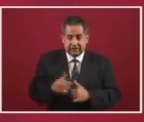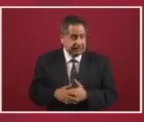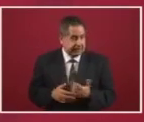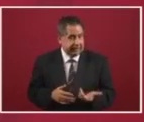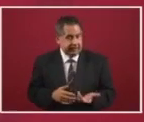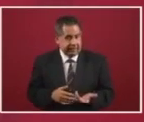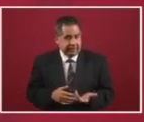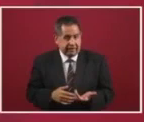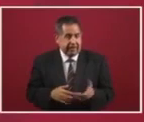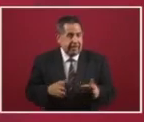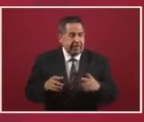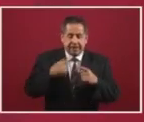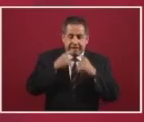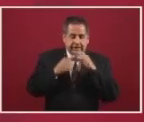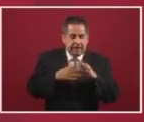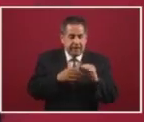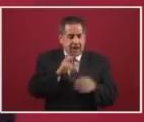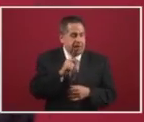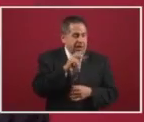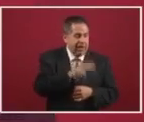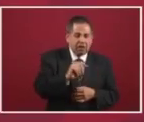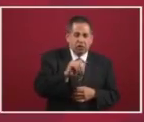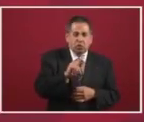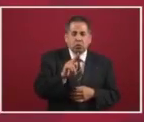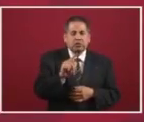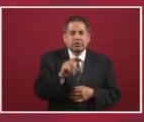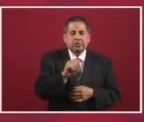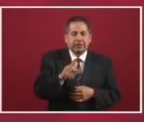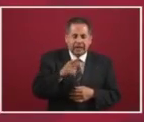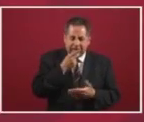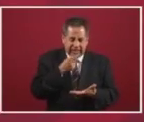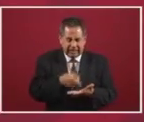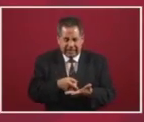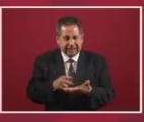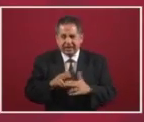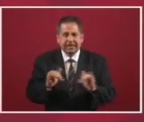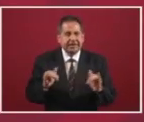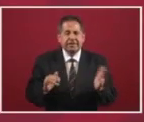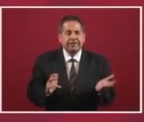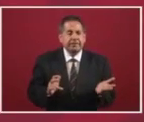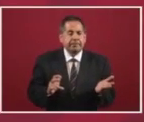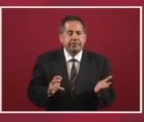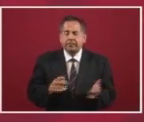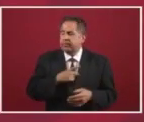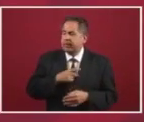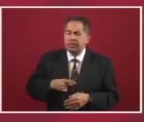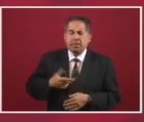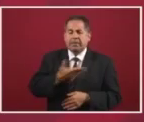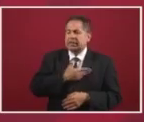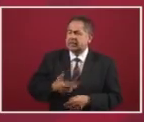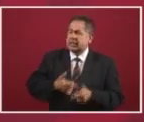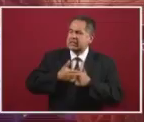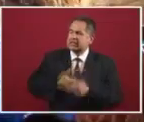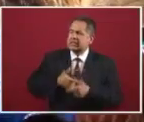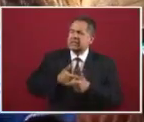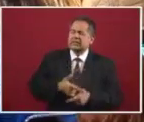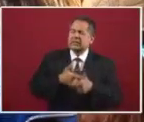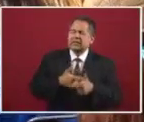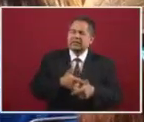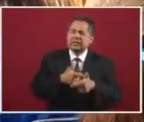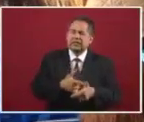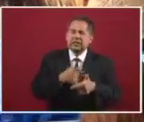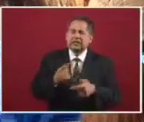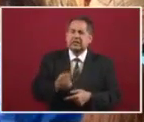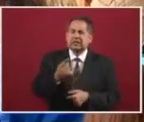1876, en el Plan de Tuxtepec se decía, palabras más, palabras menos, que nadie se perpetúe en el poder y esta